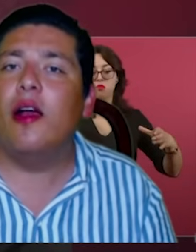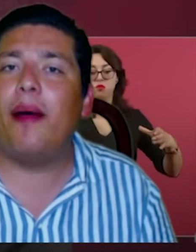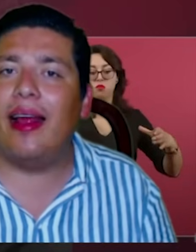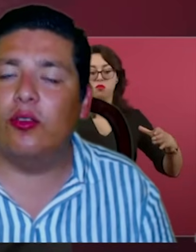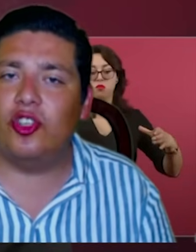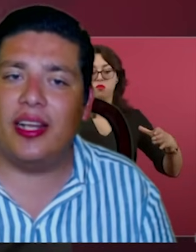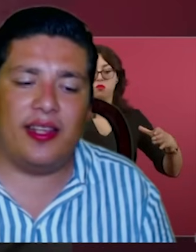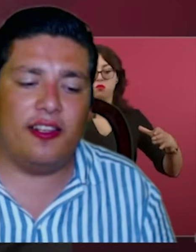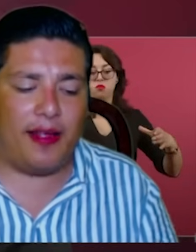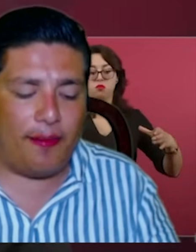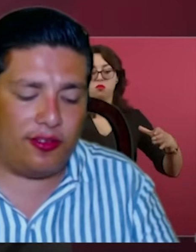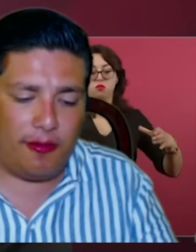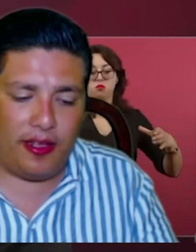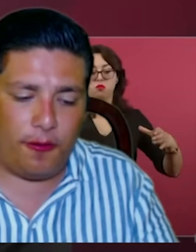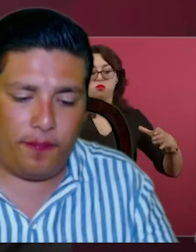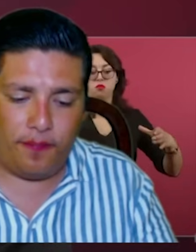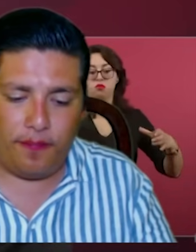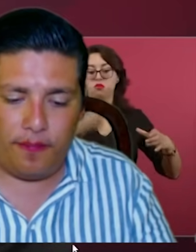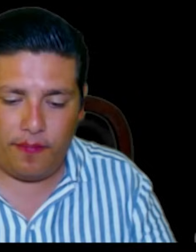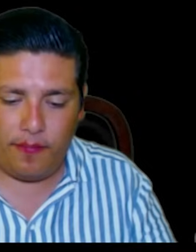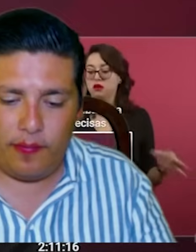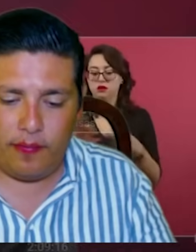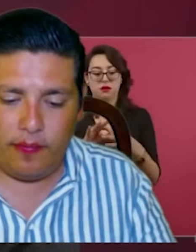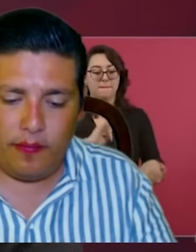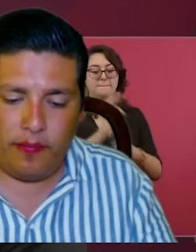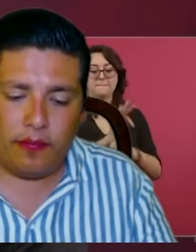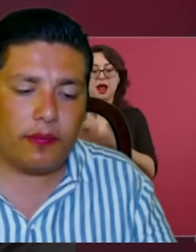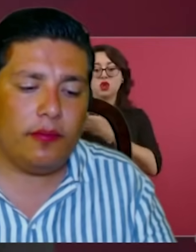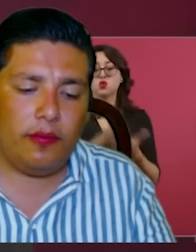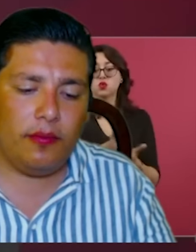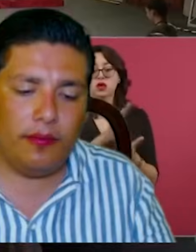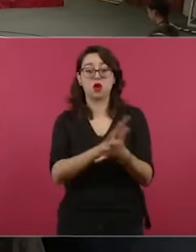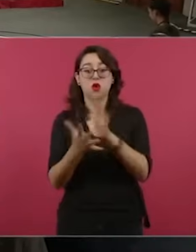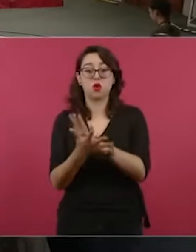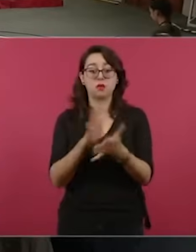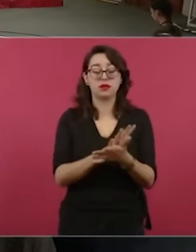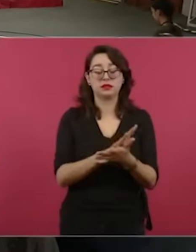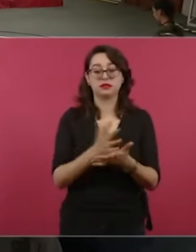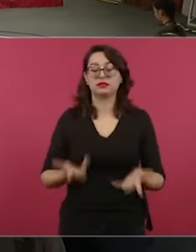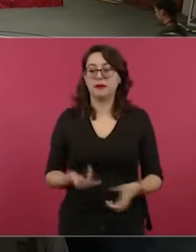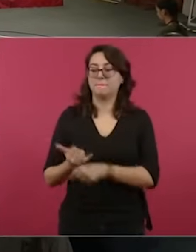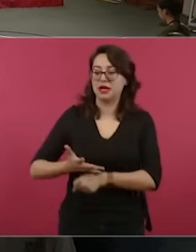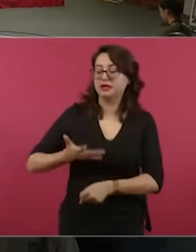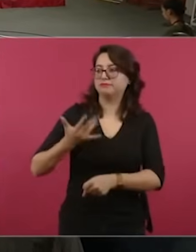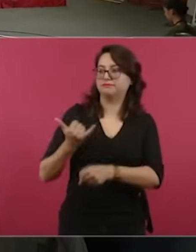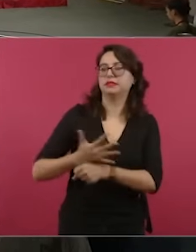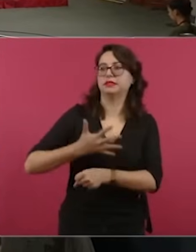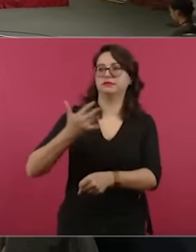educación para los chiquitines. Veamos el video. Que no avance la